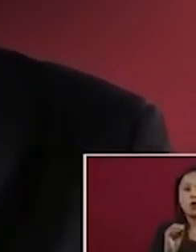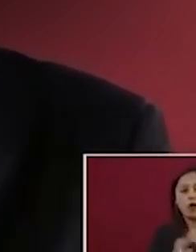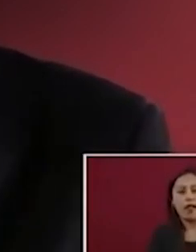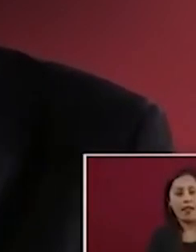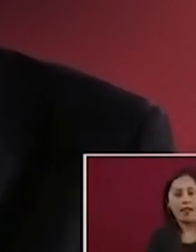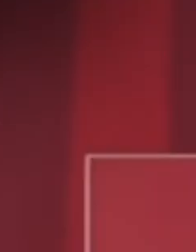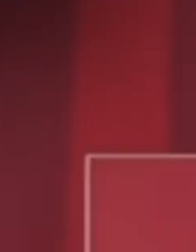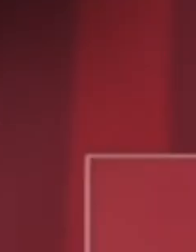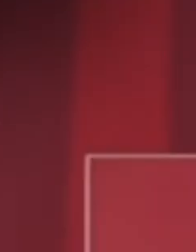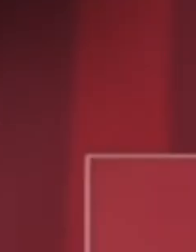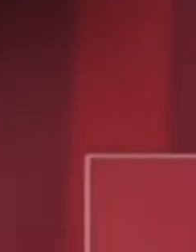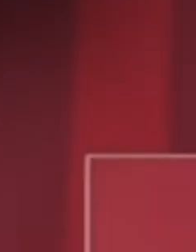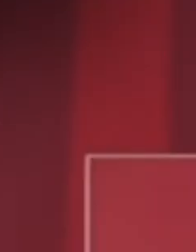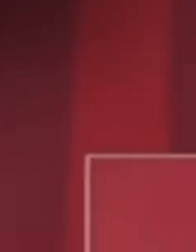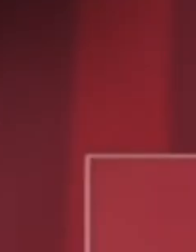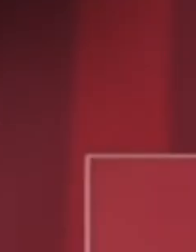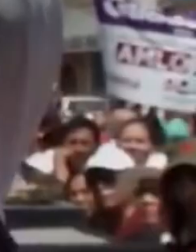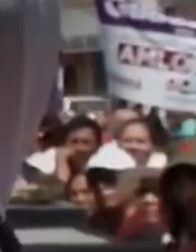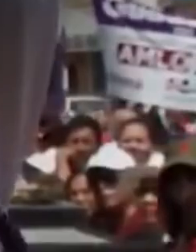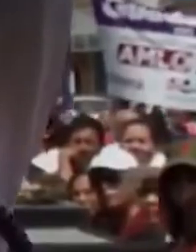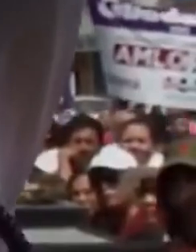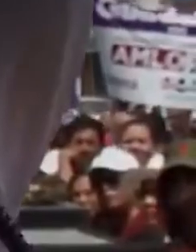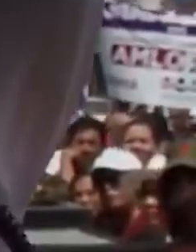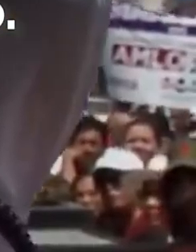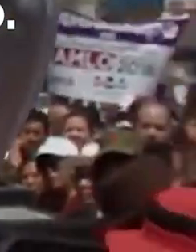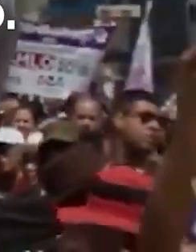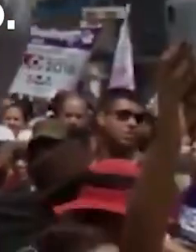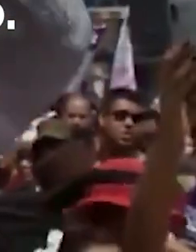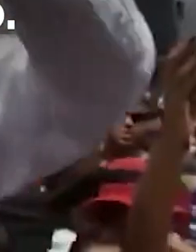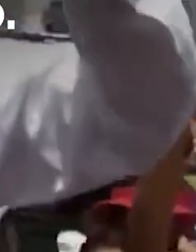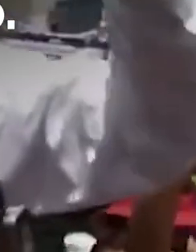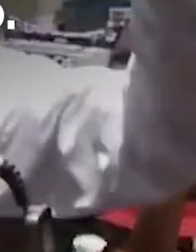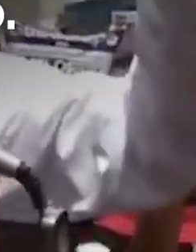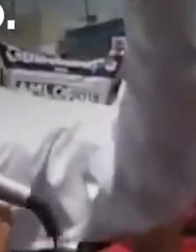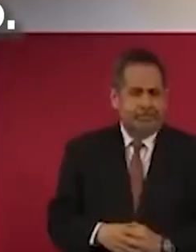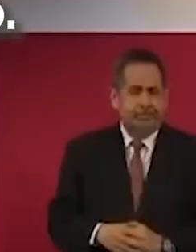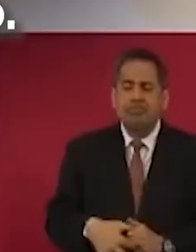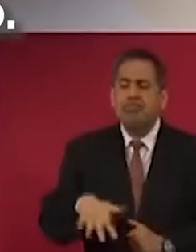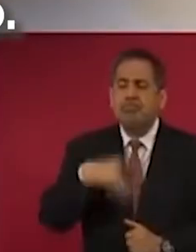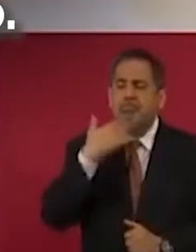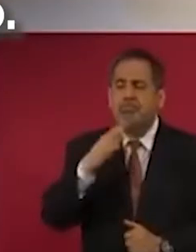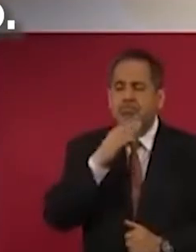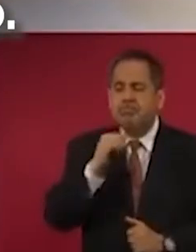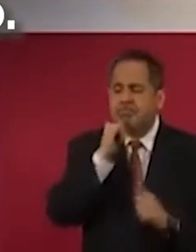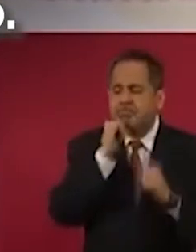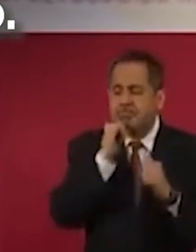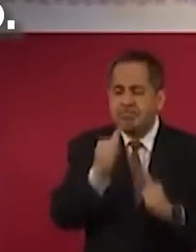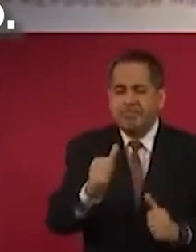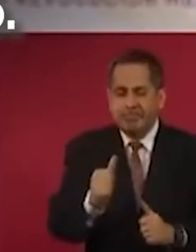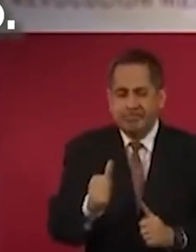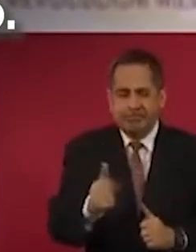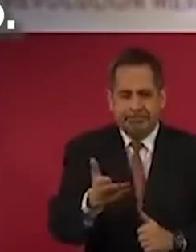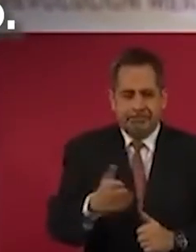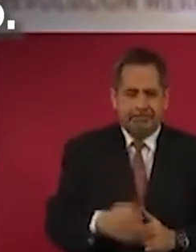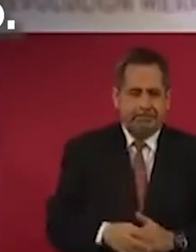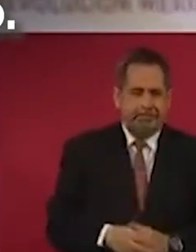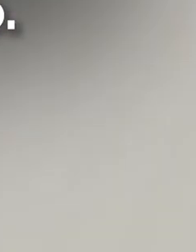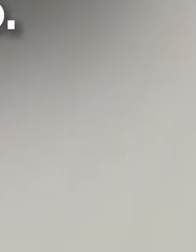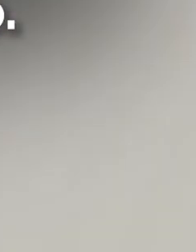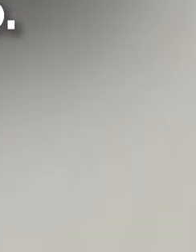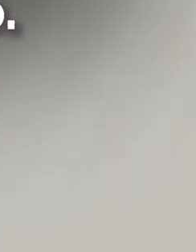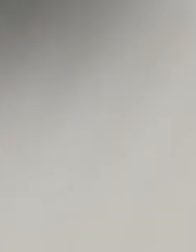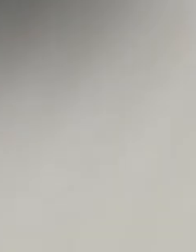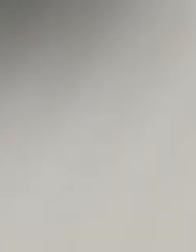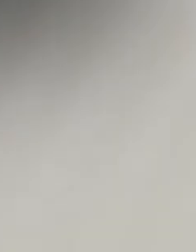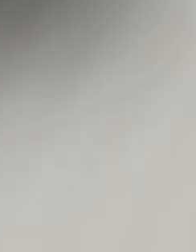Privado, pues esto genera un daño al Estado de Derecho, además de que inhibe los negocios, la inversión y el crecimiento